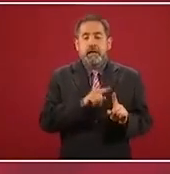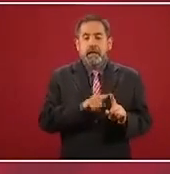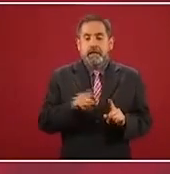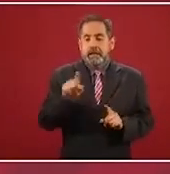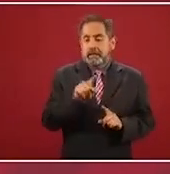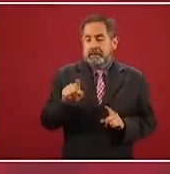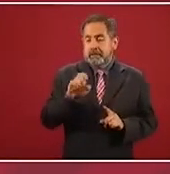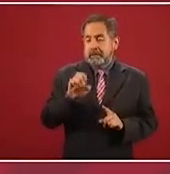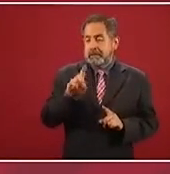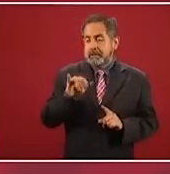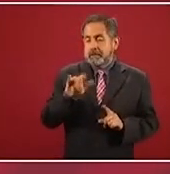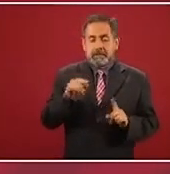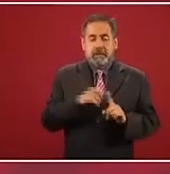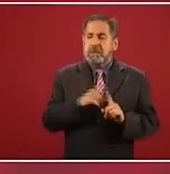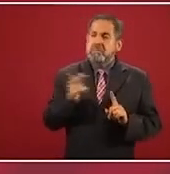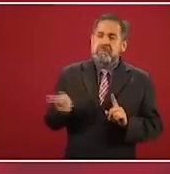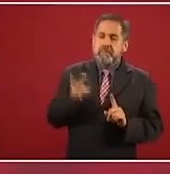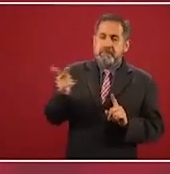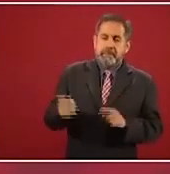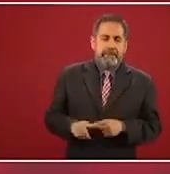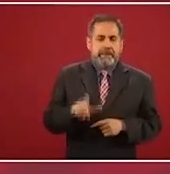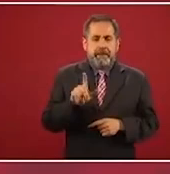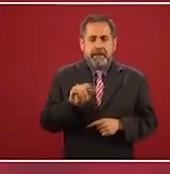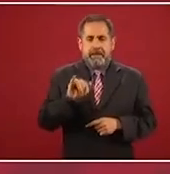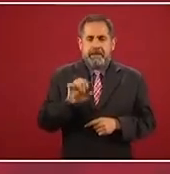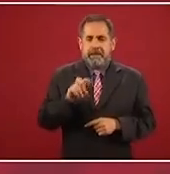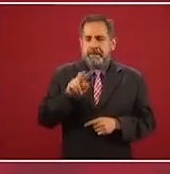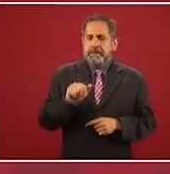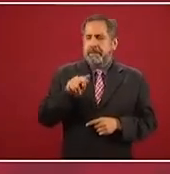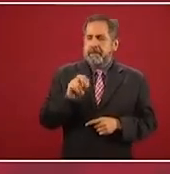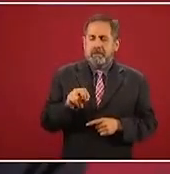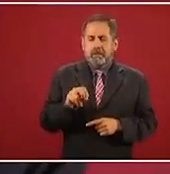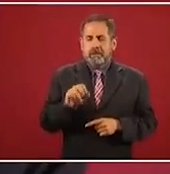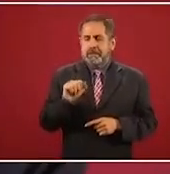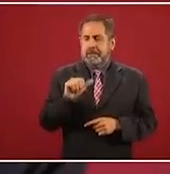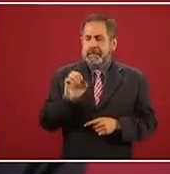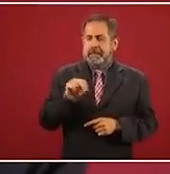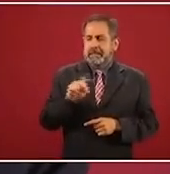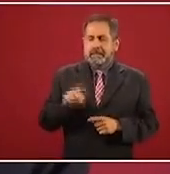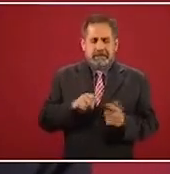Zedillo, Liébano Sáenz,